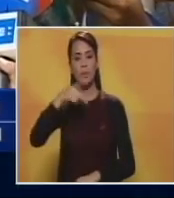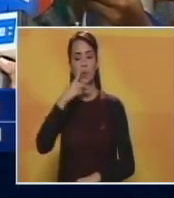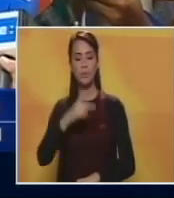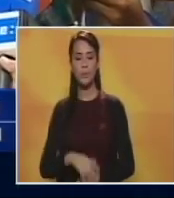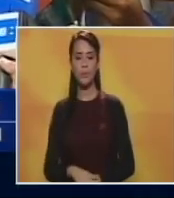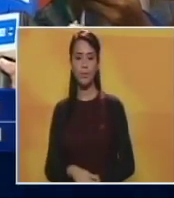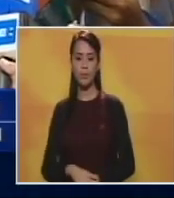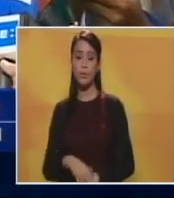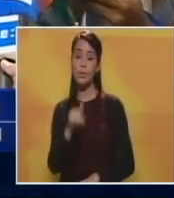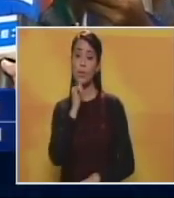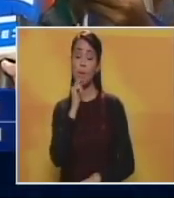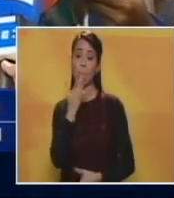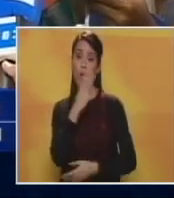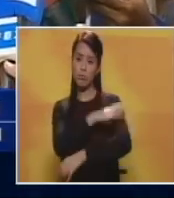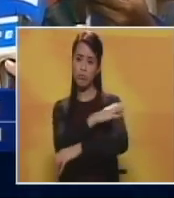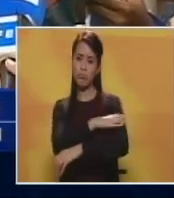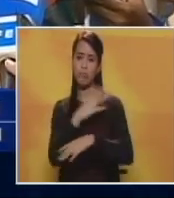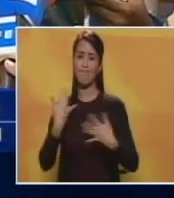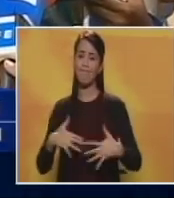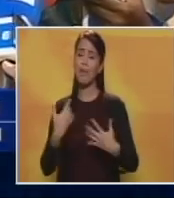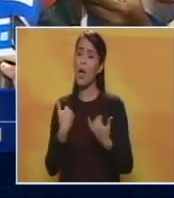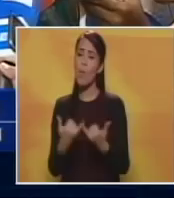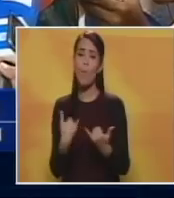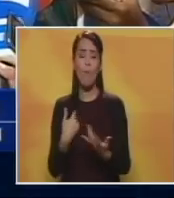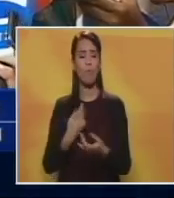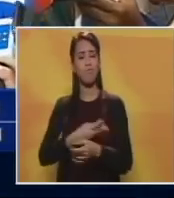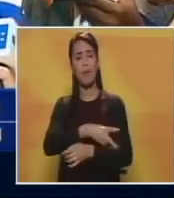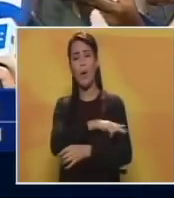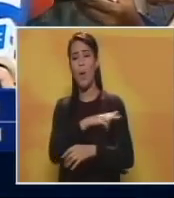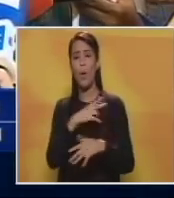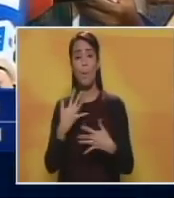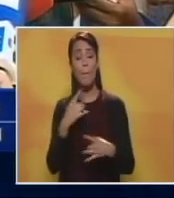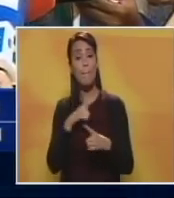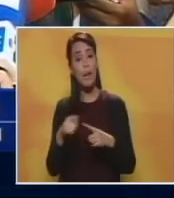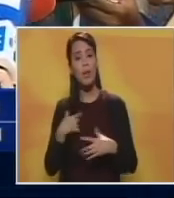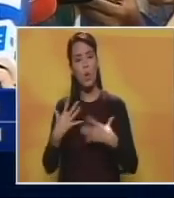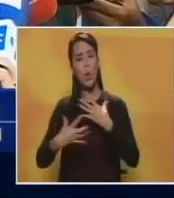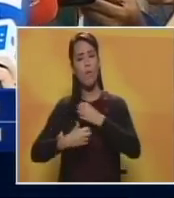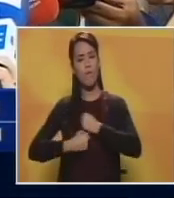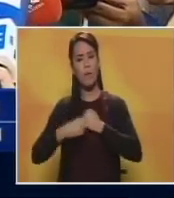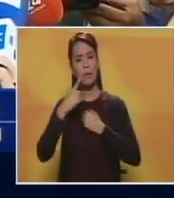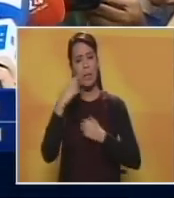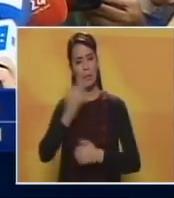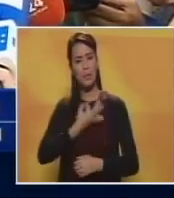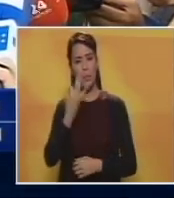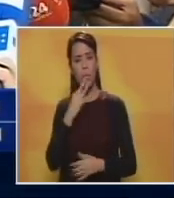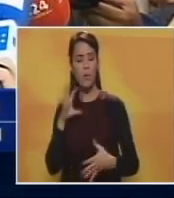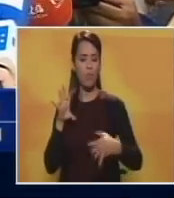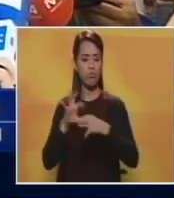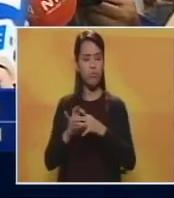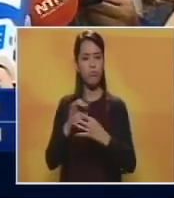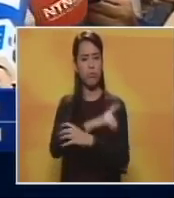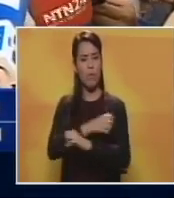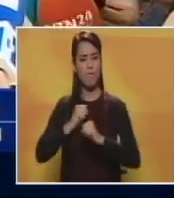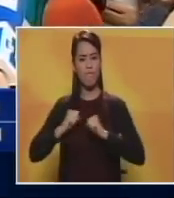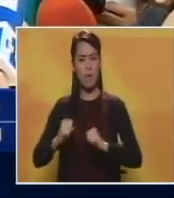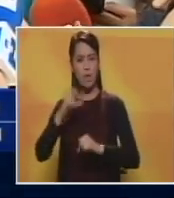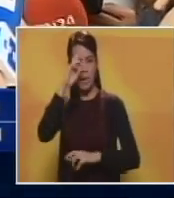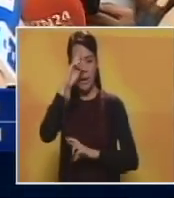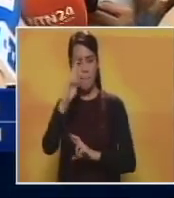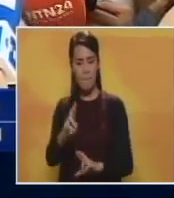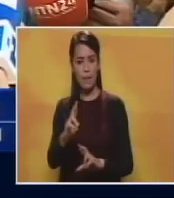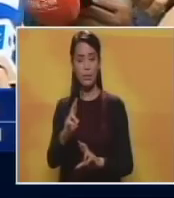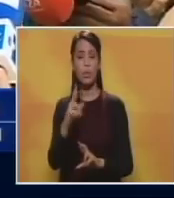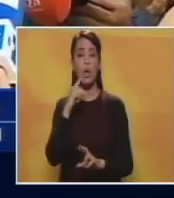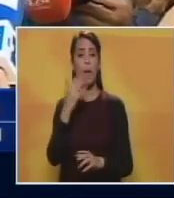admitió que los sectores de oposición viven el peor momento de su historia, pero dijo estar convencido de que la unión entre las fuerzas y el respeto a la pluralidad